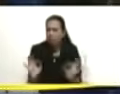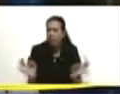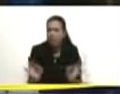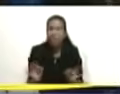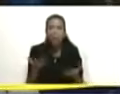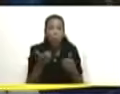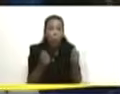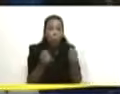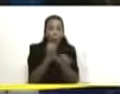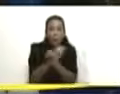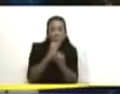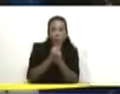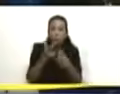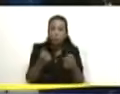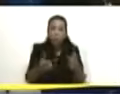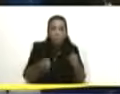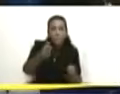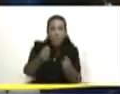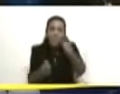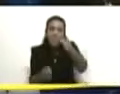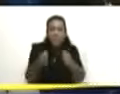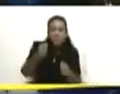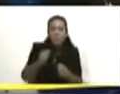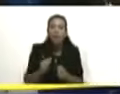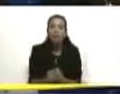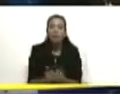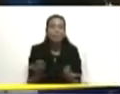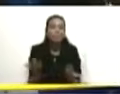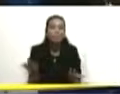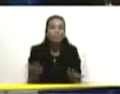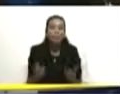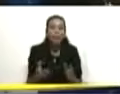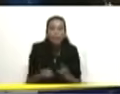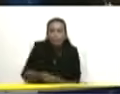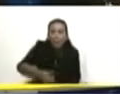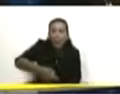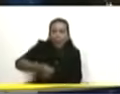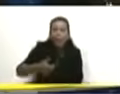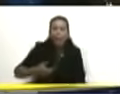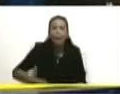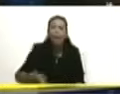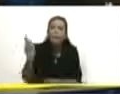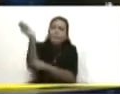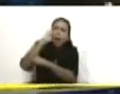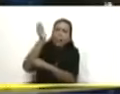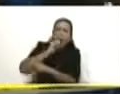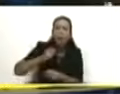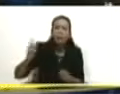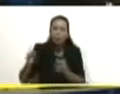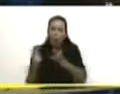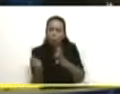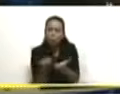Los juegos electrónicos tampoco. Nosotros jugábamos era metra, papagayo, trompo,